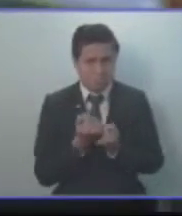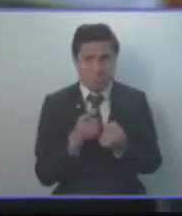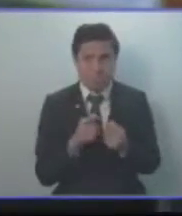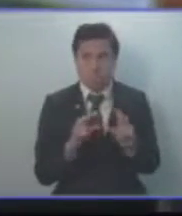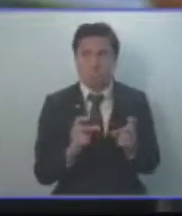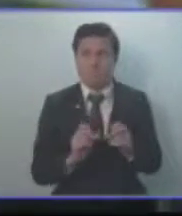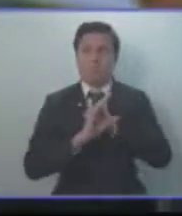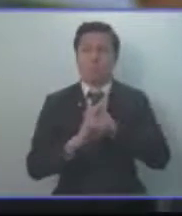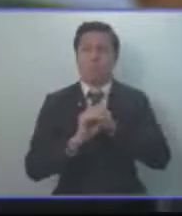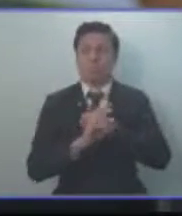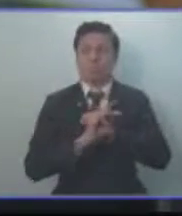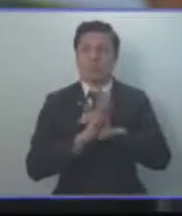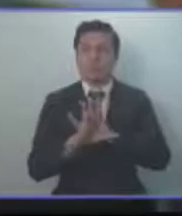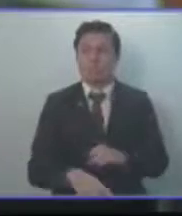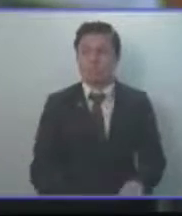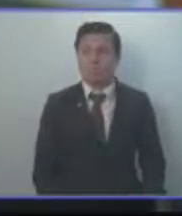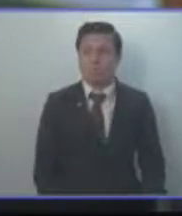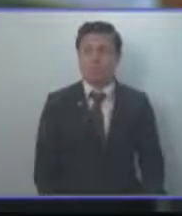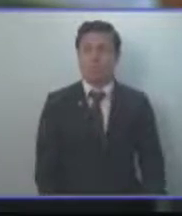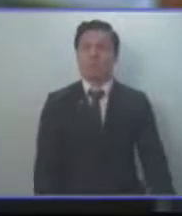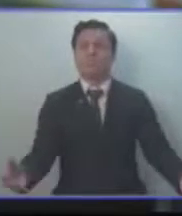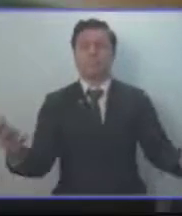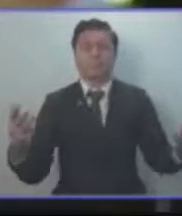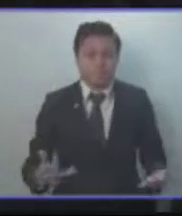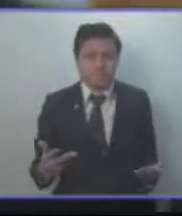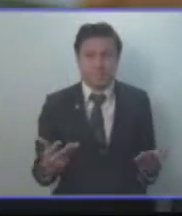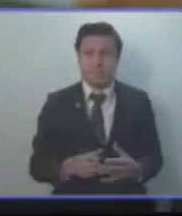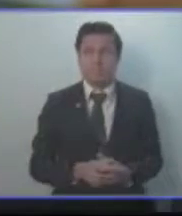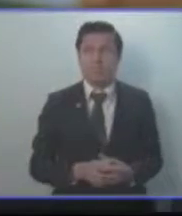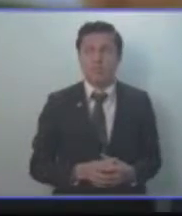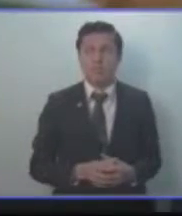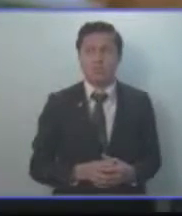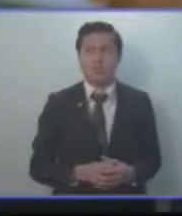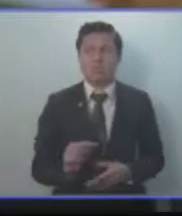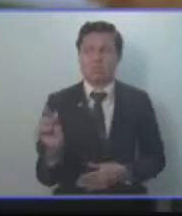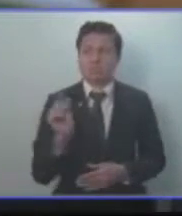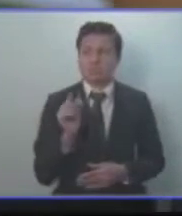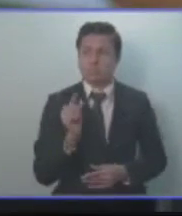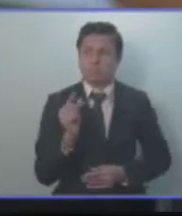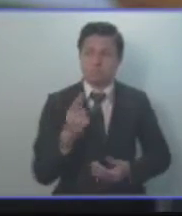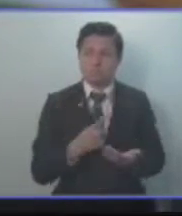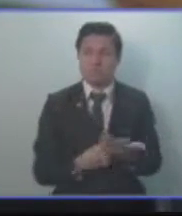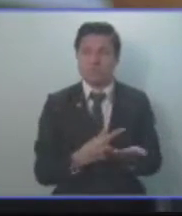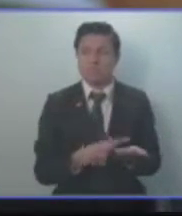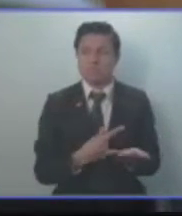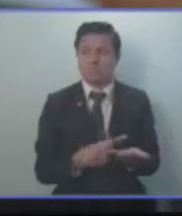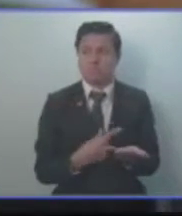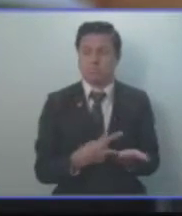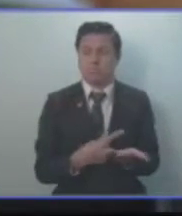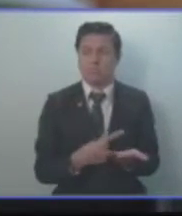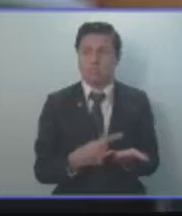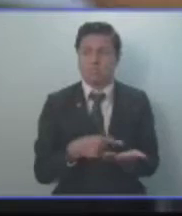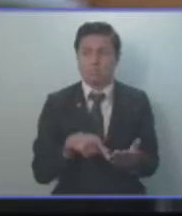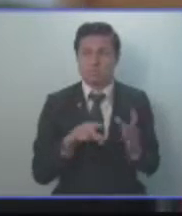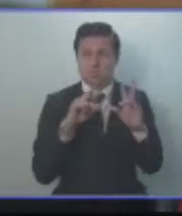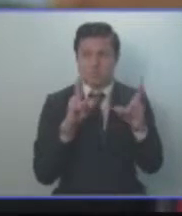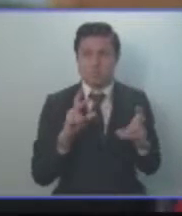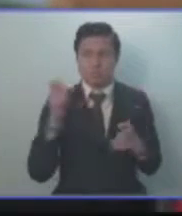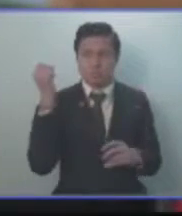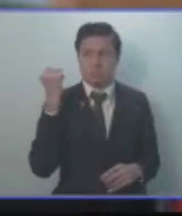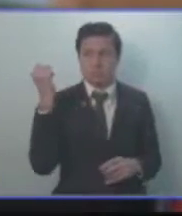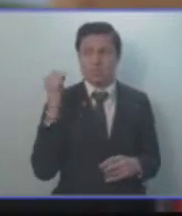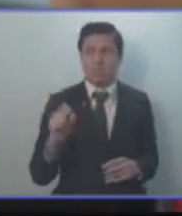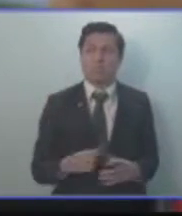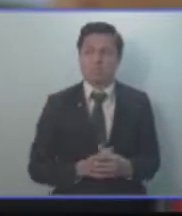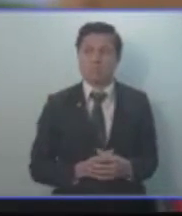de pronunciamientos porque al menos permite la discusión de estos temas